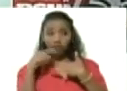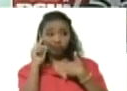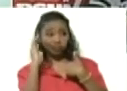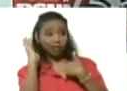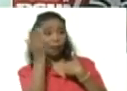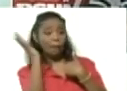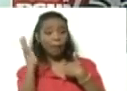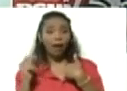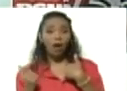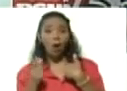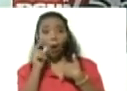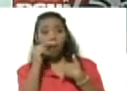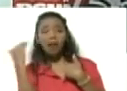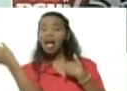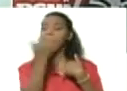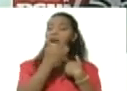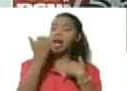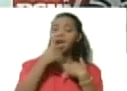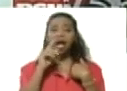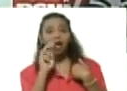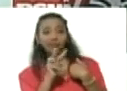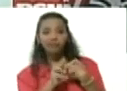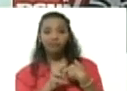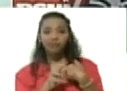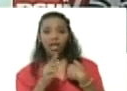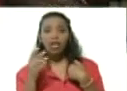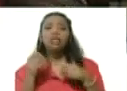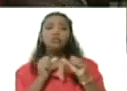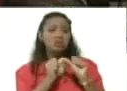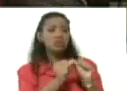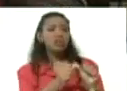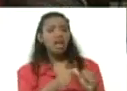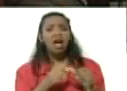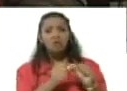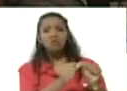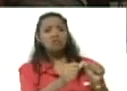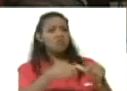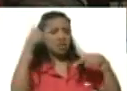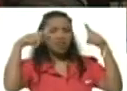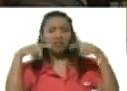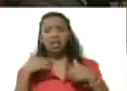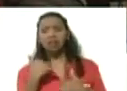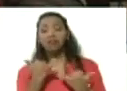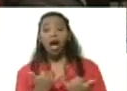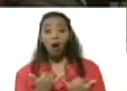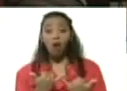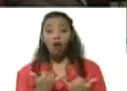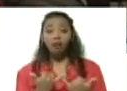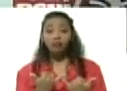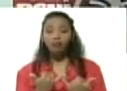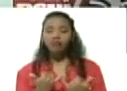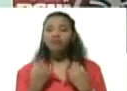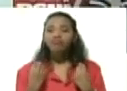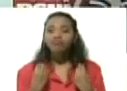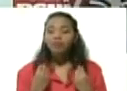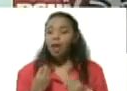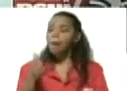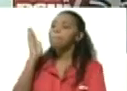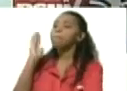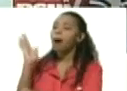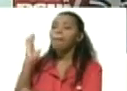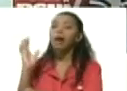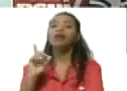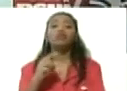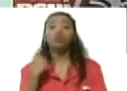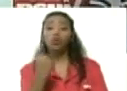Fidel Vázquez. Se reían. Sigue siendo chavista, pues. Ahora resulta que están sancionando no solo